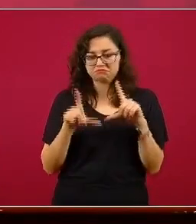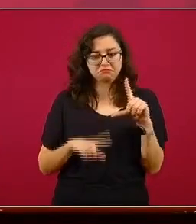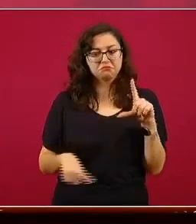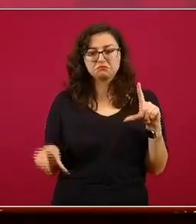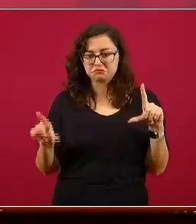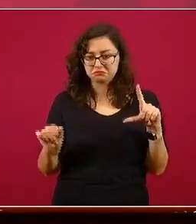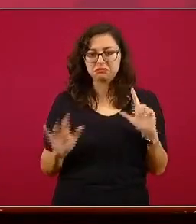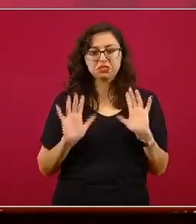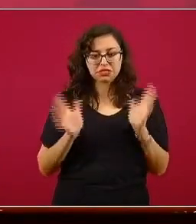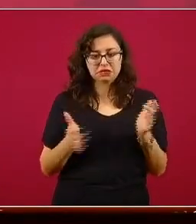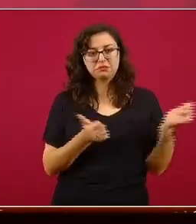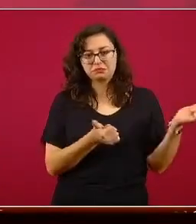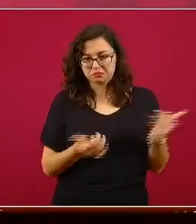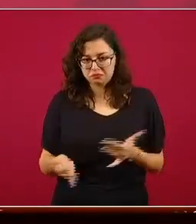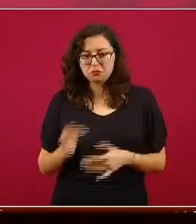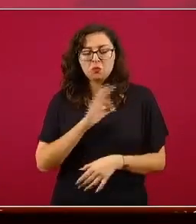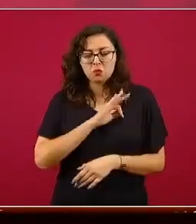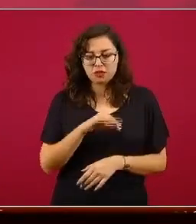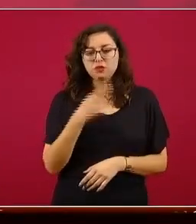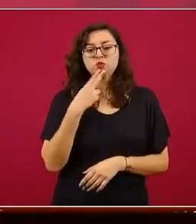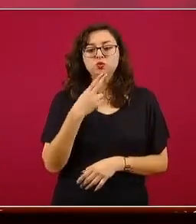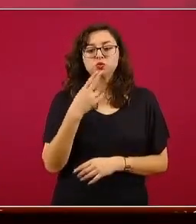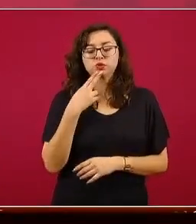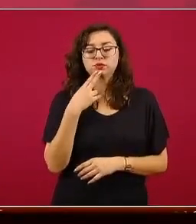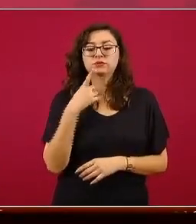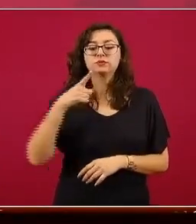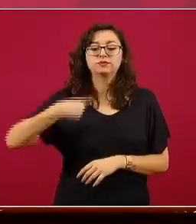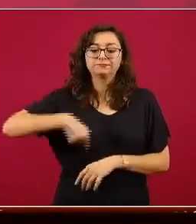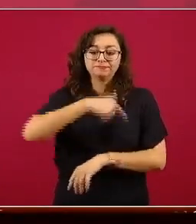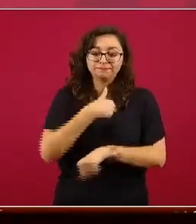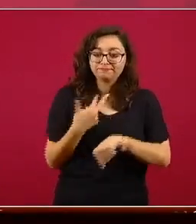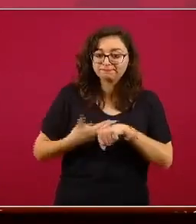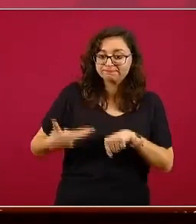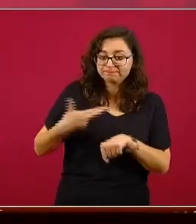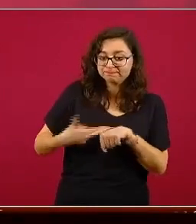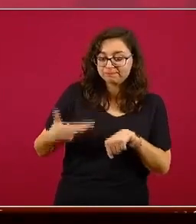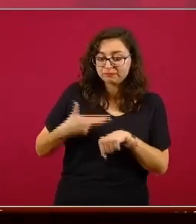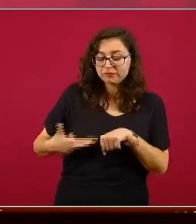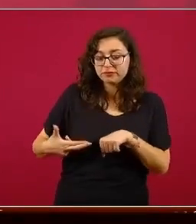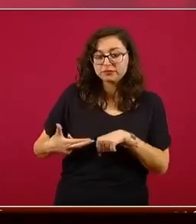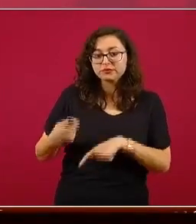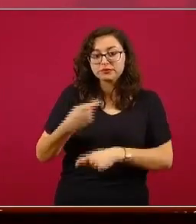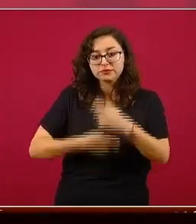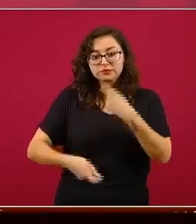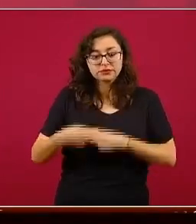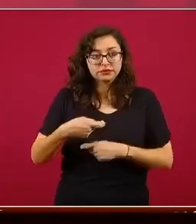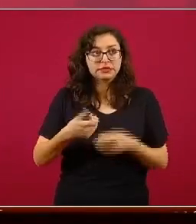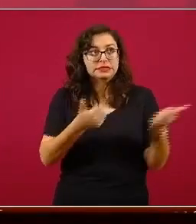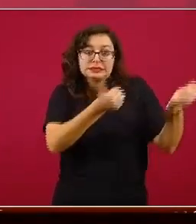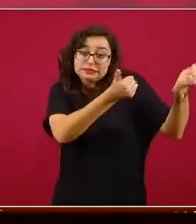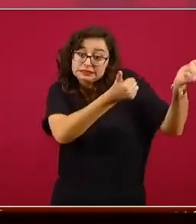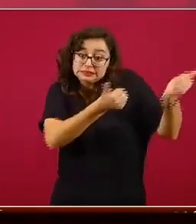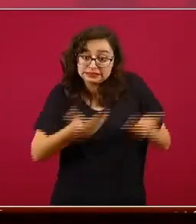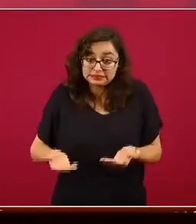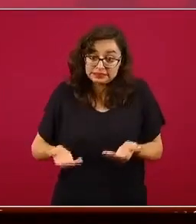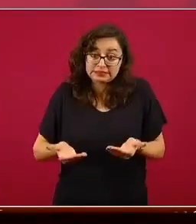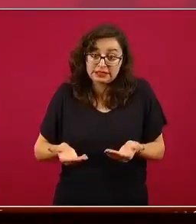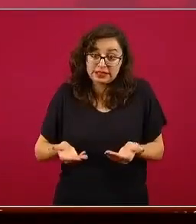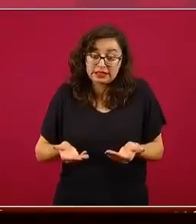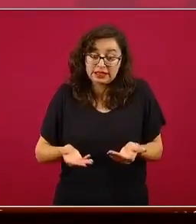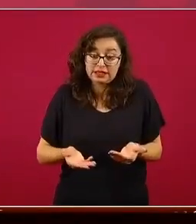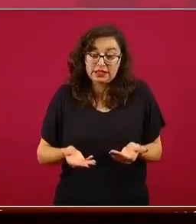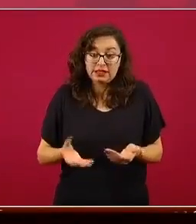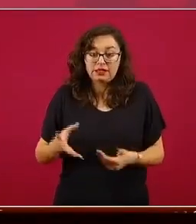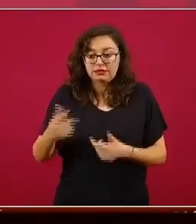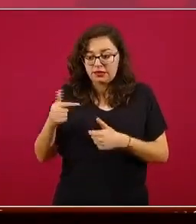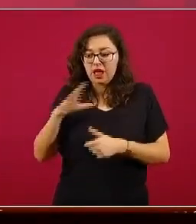mexicano. Y hemos venido trabajando en el proceso de importación. Tenemos un grupo